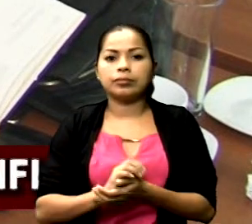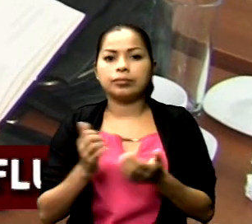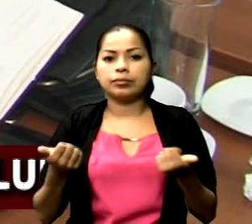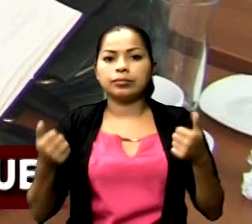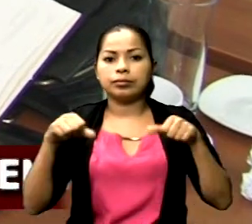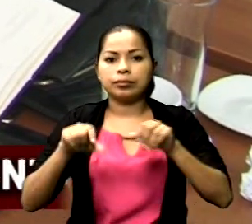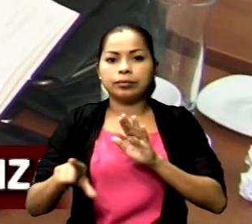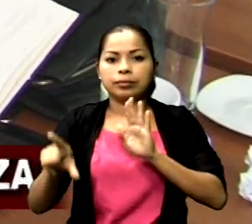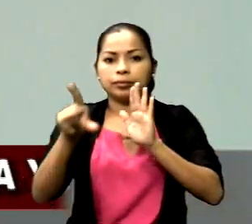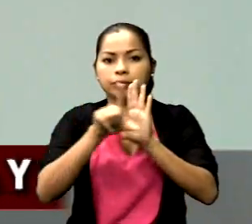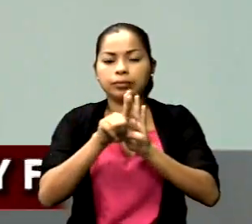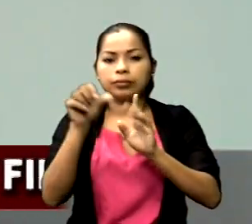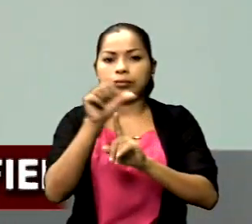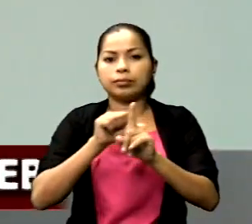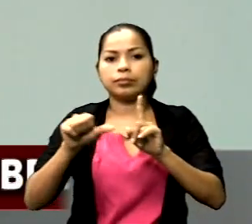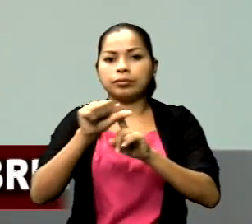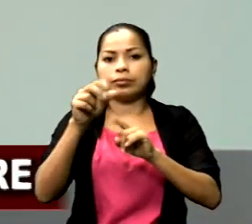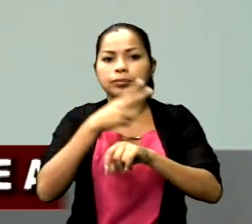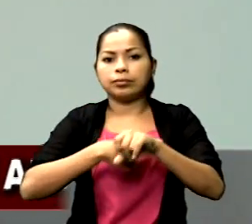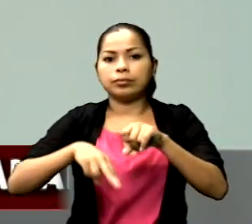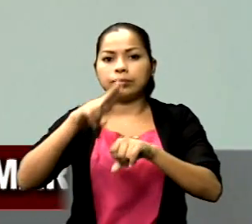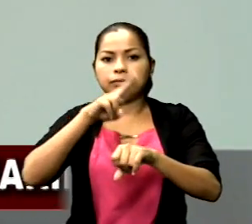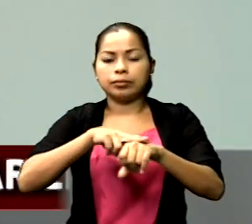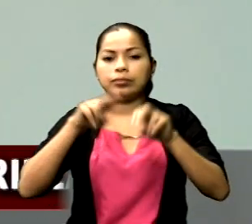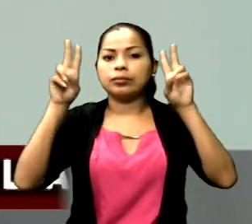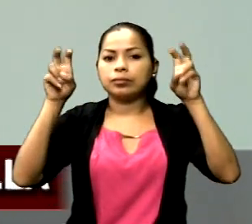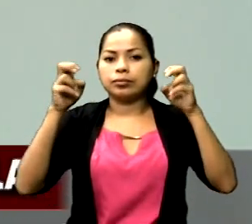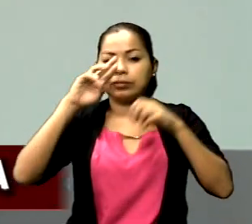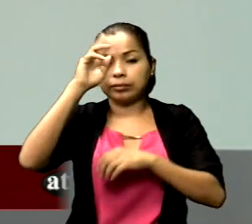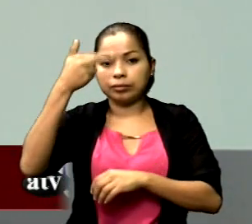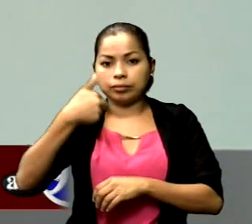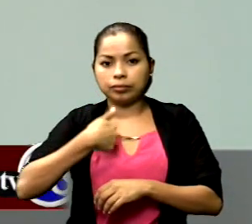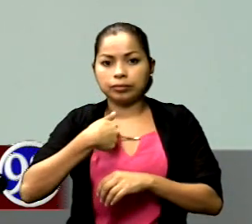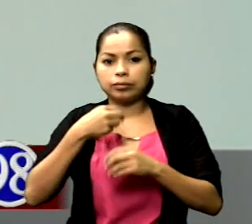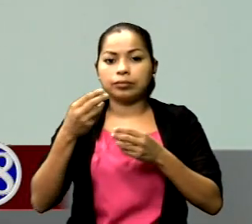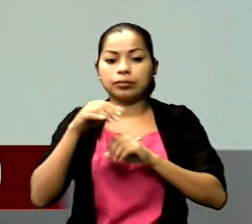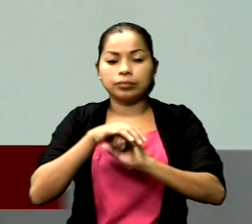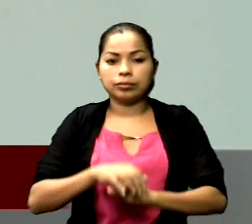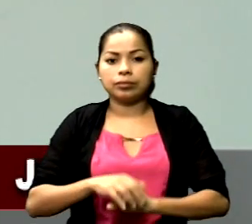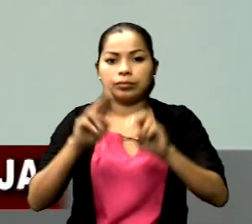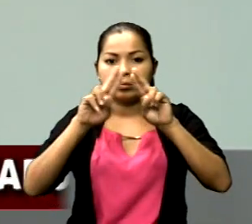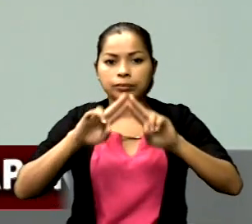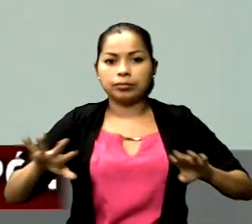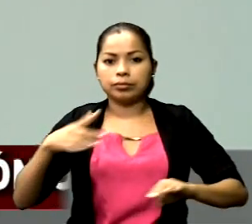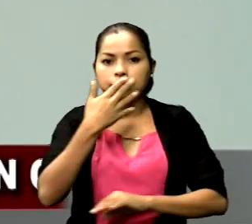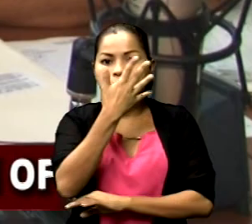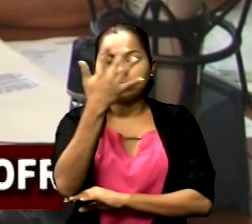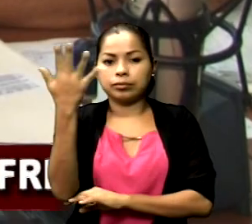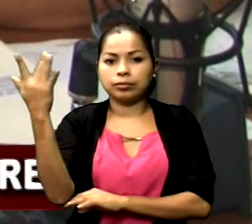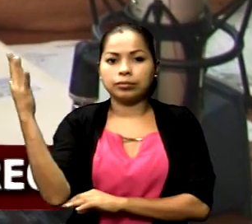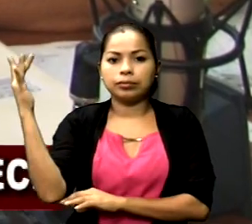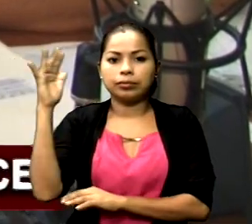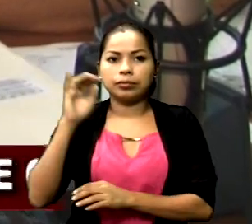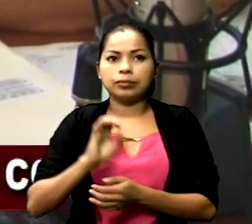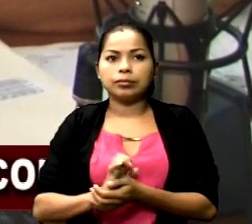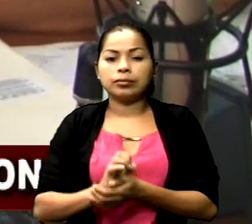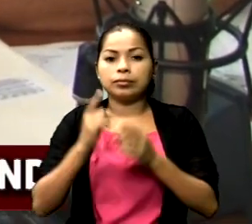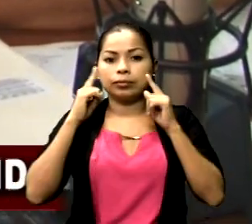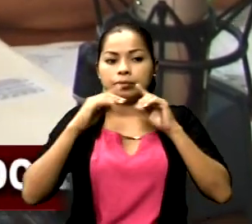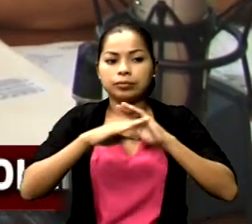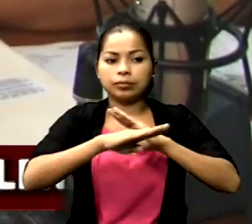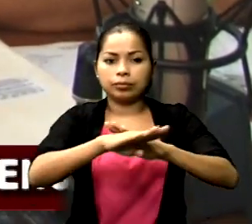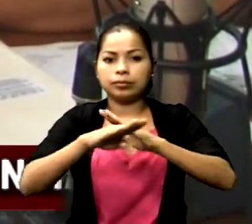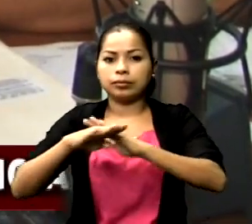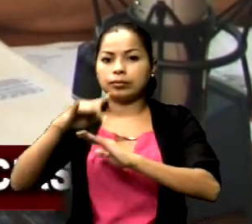acuerdo a la Ley Orgánica del Poder Legislativo, son materias de competencia de la Comisión de Medio Ambiente y Recursos Naturales, la prevención de